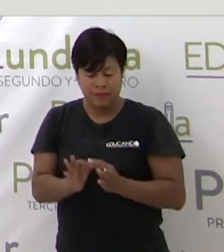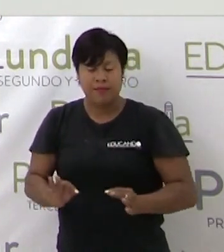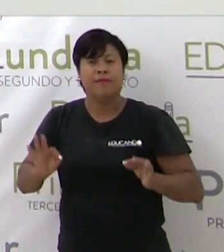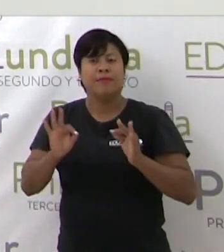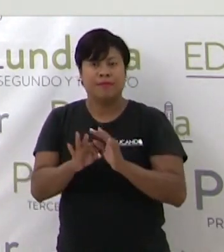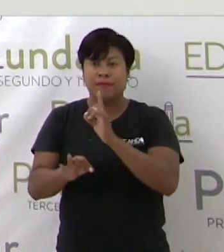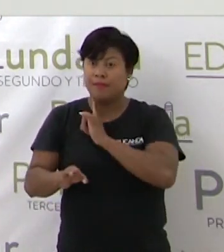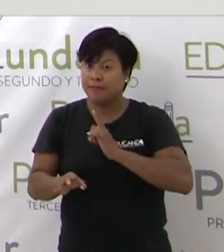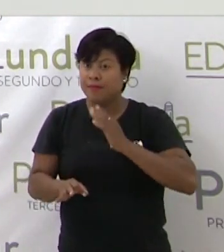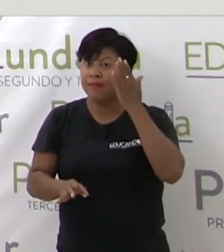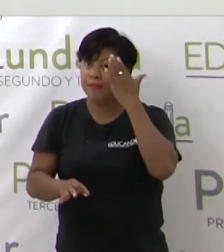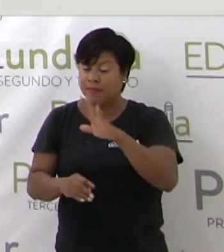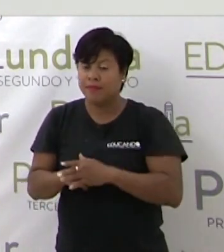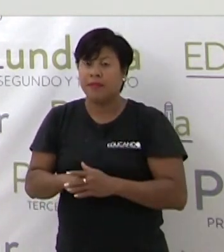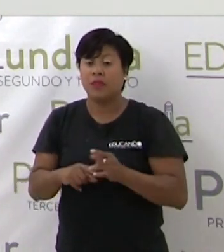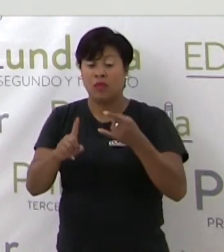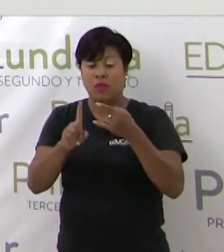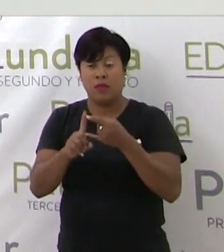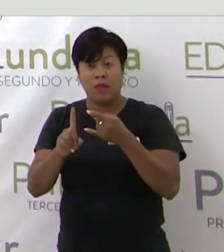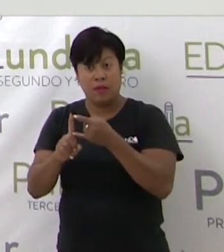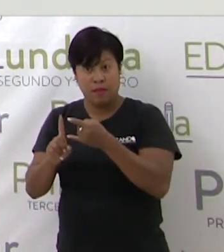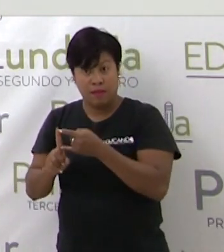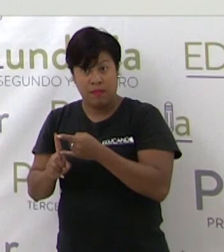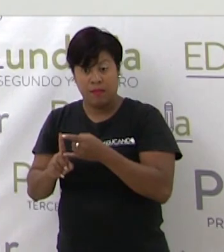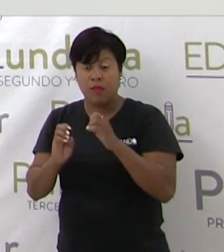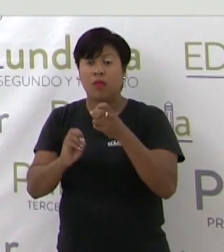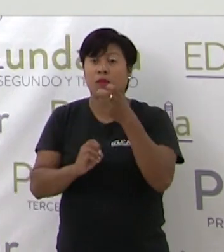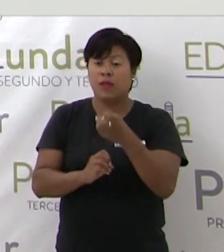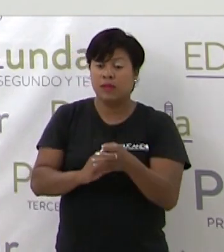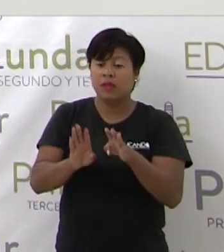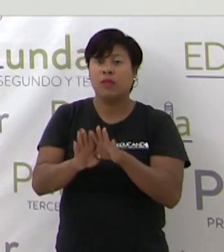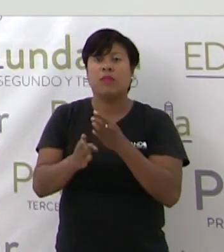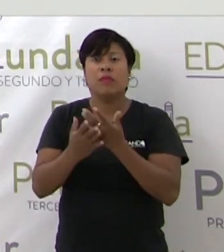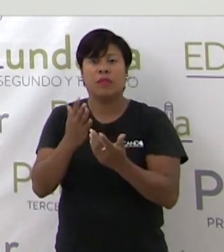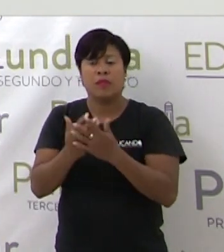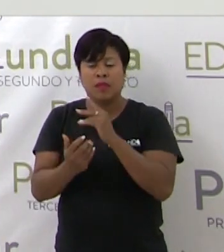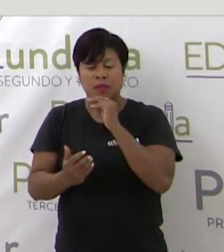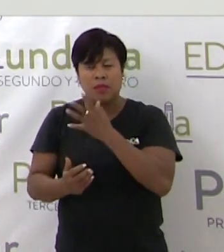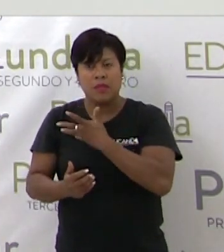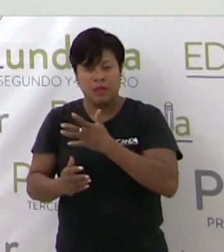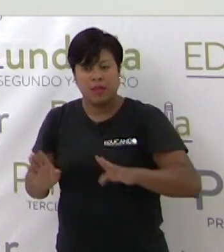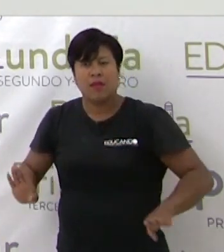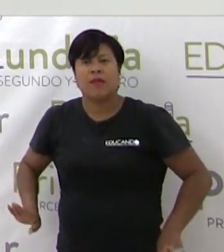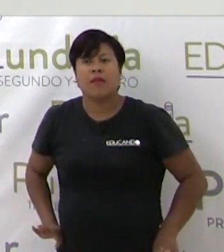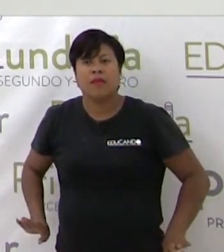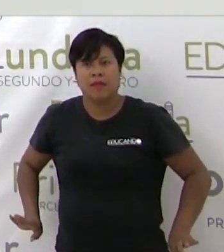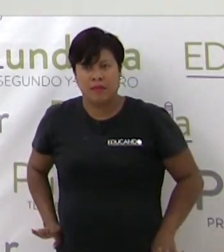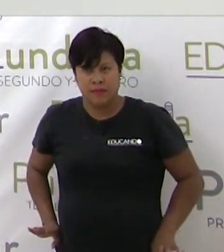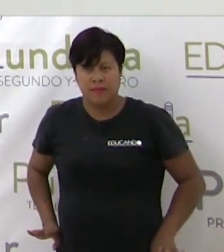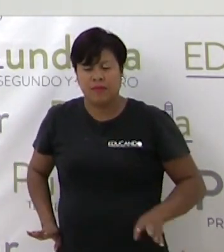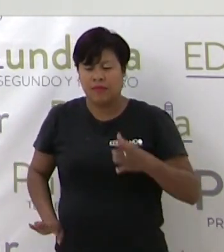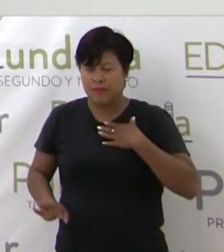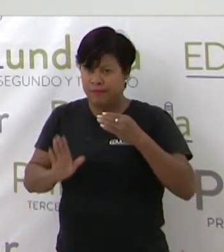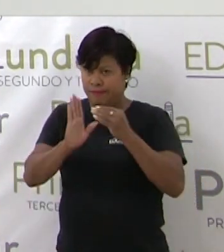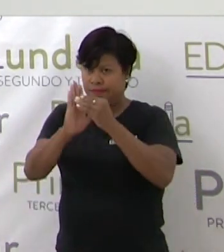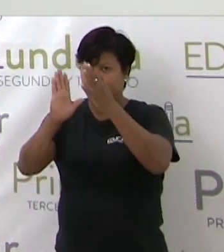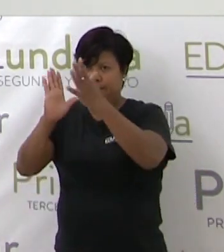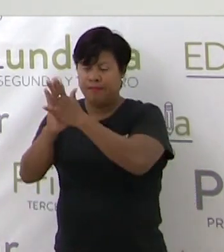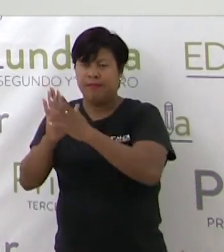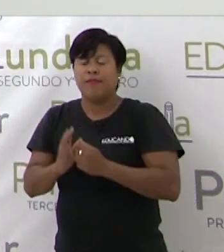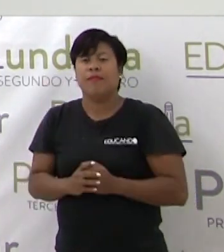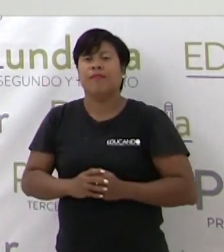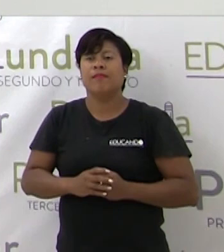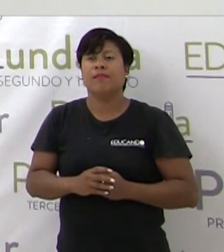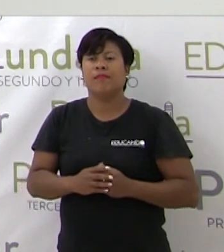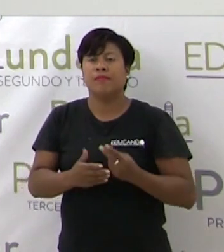también que los cuadrados o esa figura geométrica también tiene algunas características y las voy a poner acá. Lo